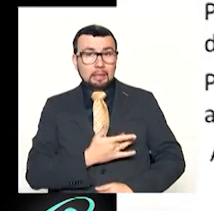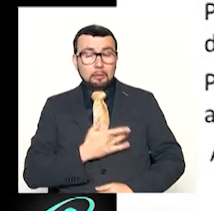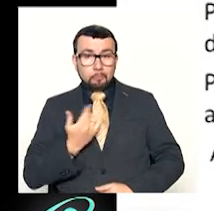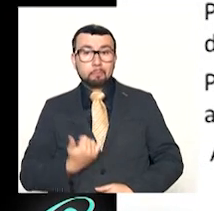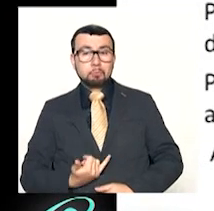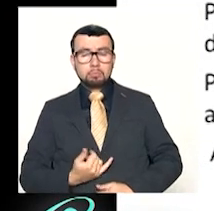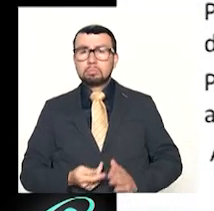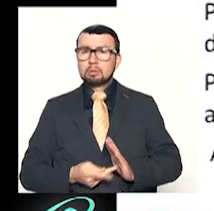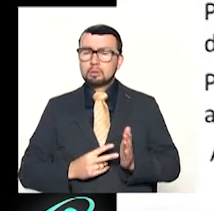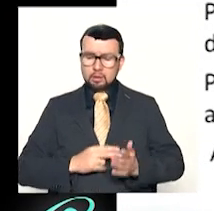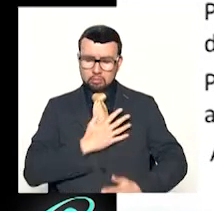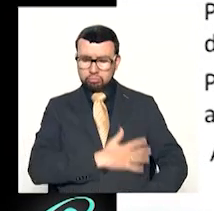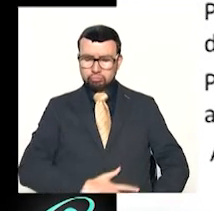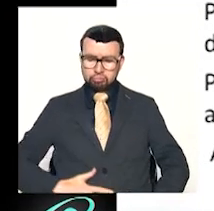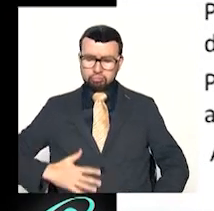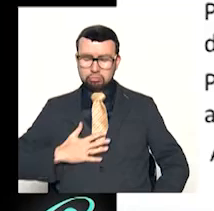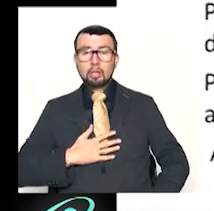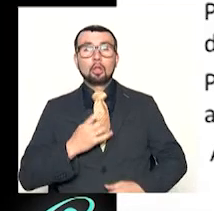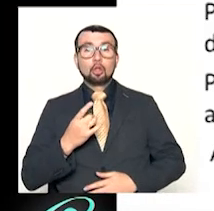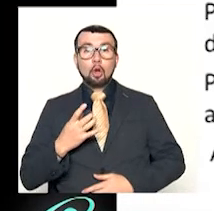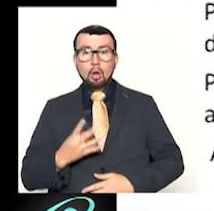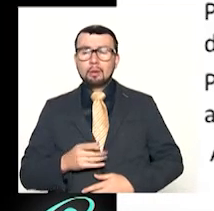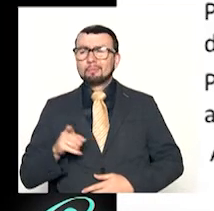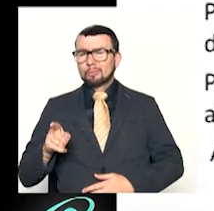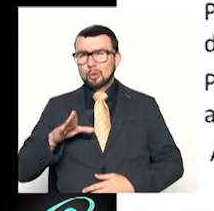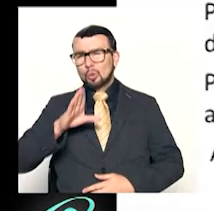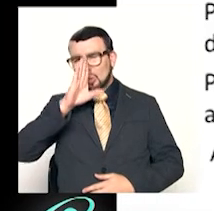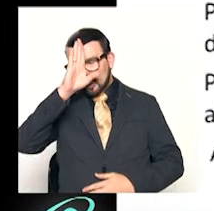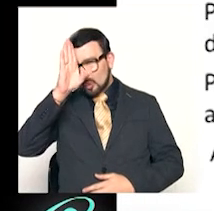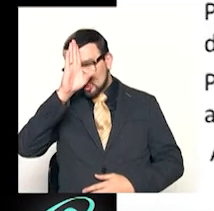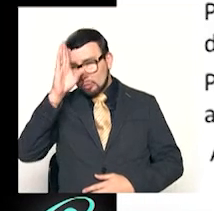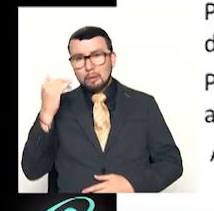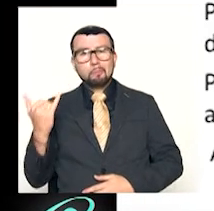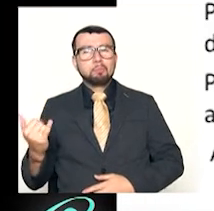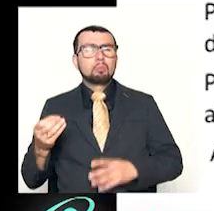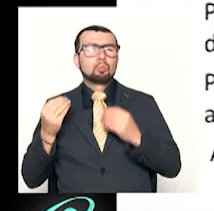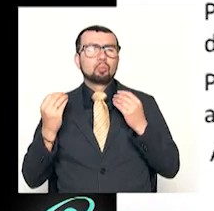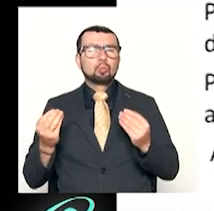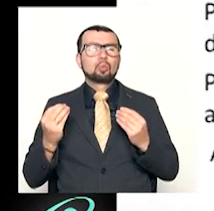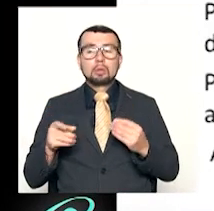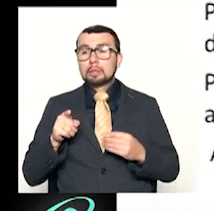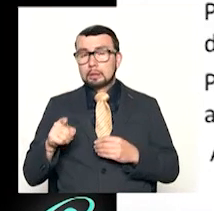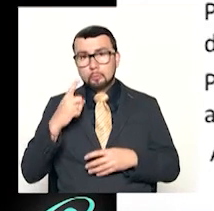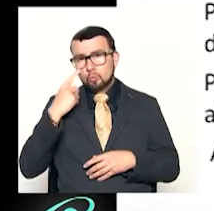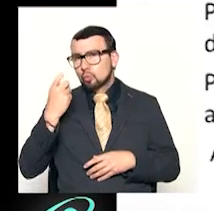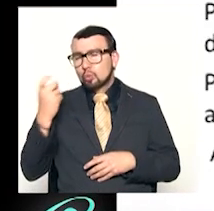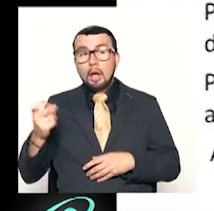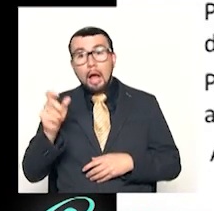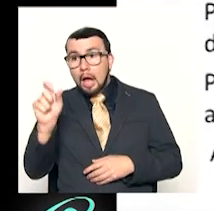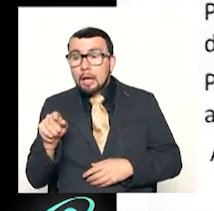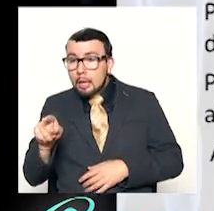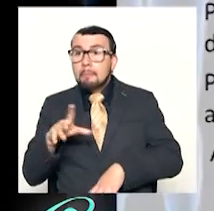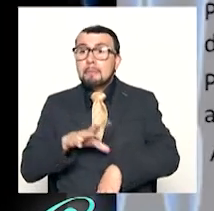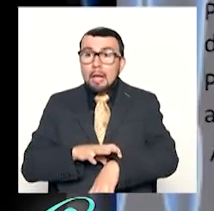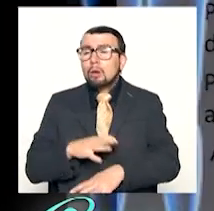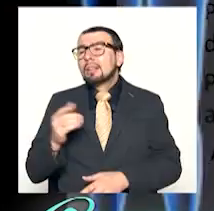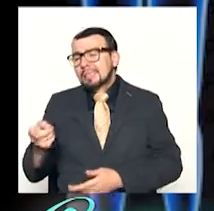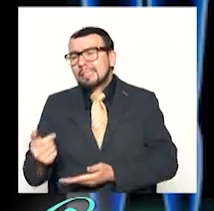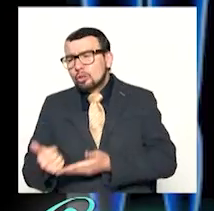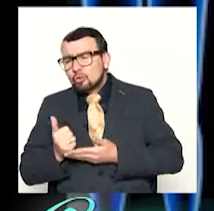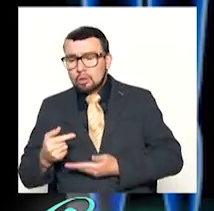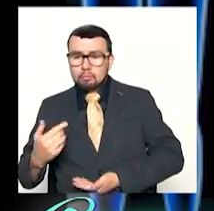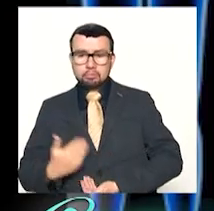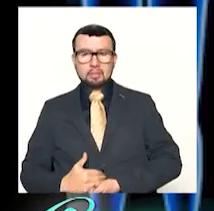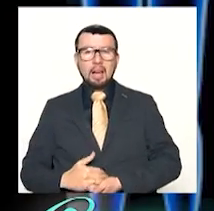el dolor abdominal es una causa muy común de buscar pues a un médico, y muy común de que se